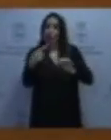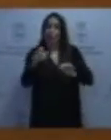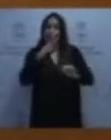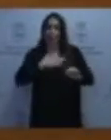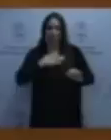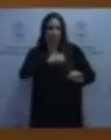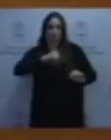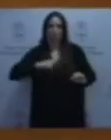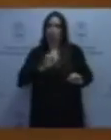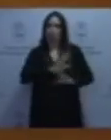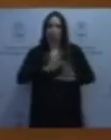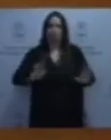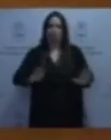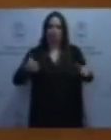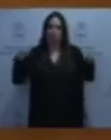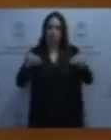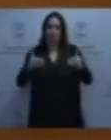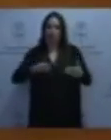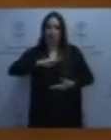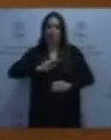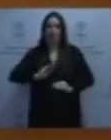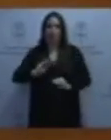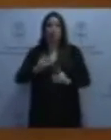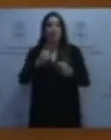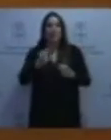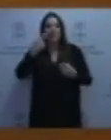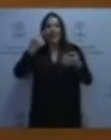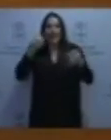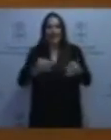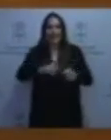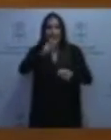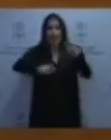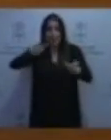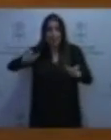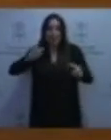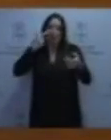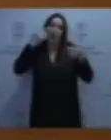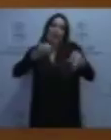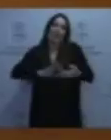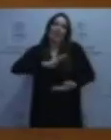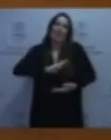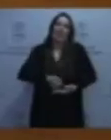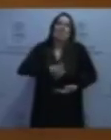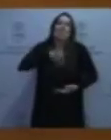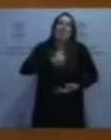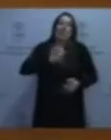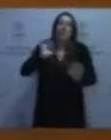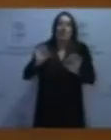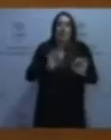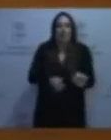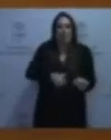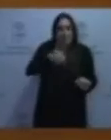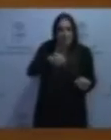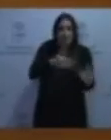ello, también garantizamos que la sanidad asturiana cuente con aquellas personas que realmente están mejor preparadas. No van a ser ni